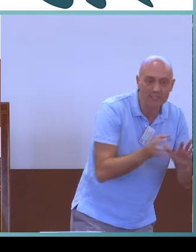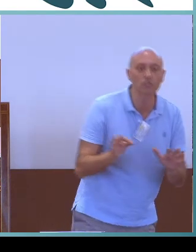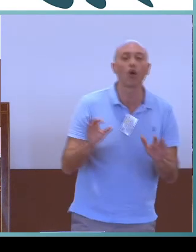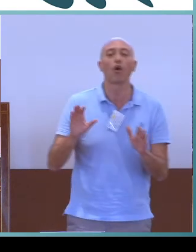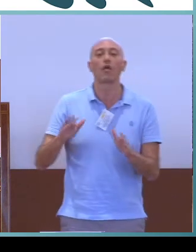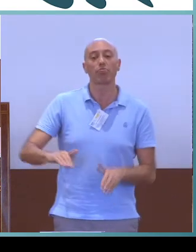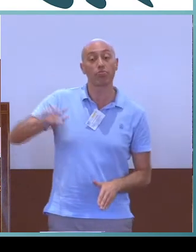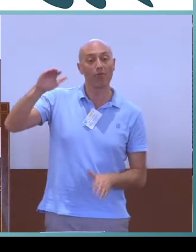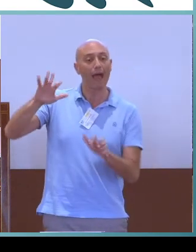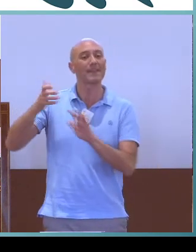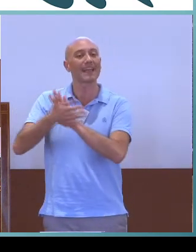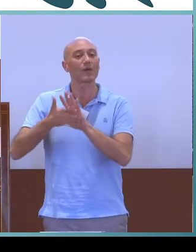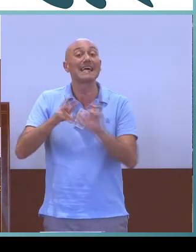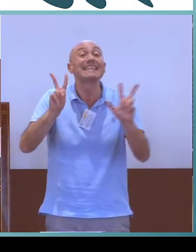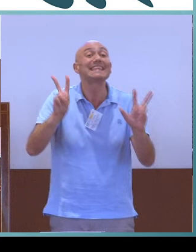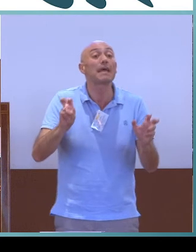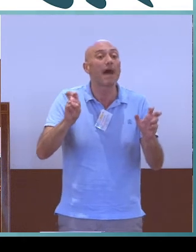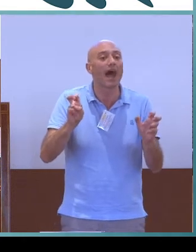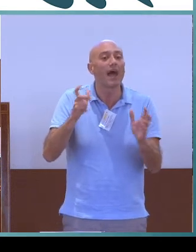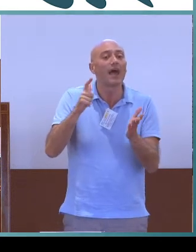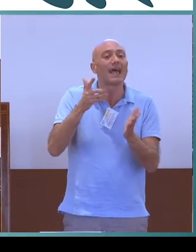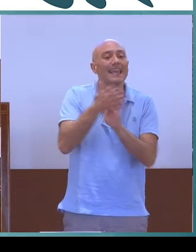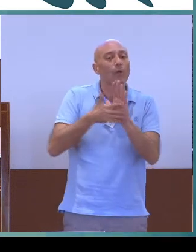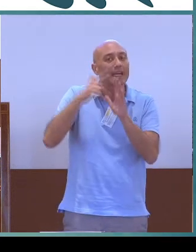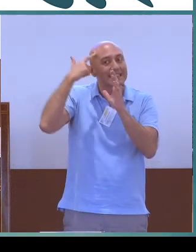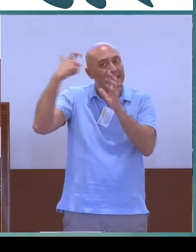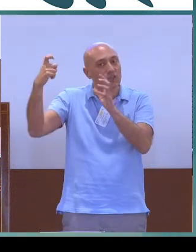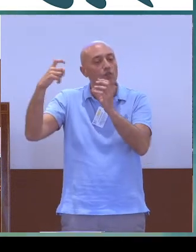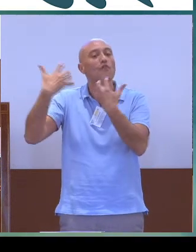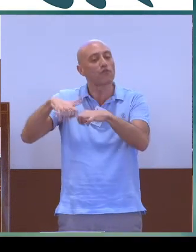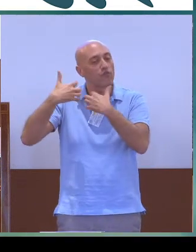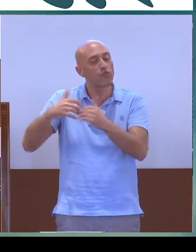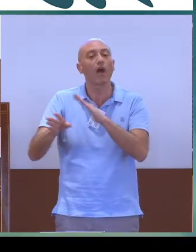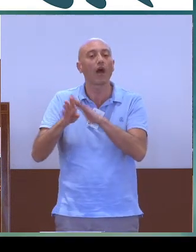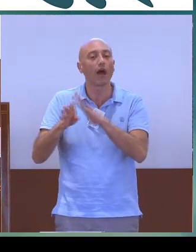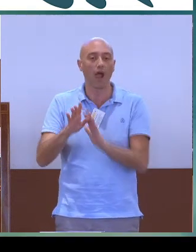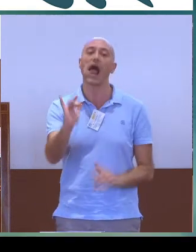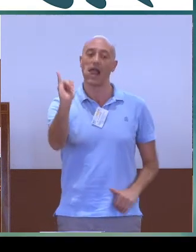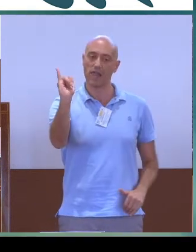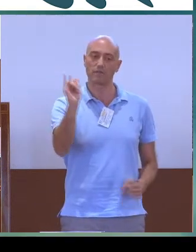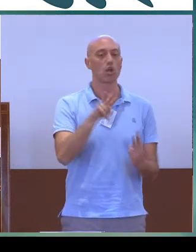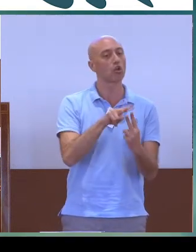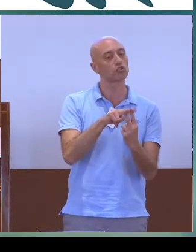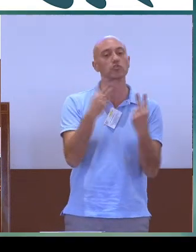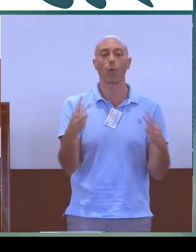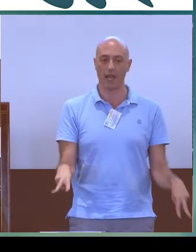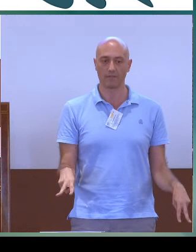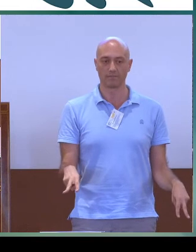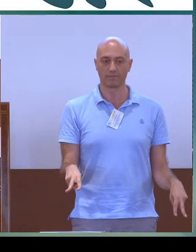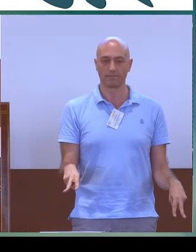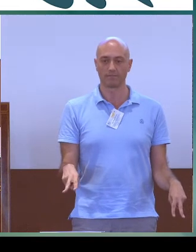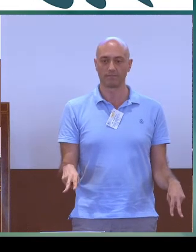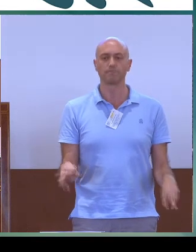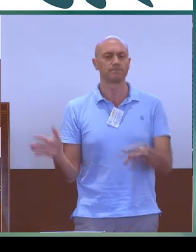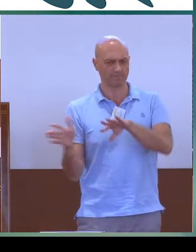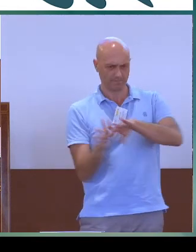Bueno, y considerando el tema de la activación paralela en comprensión, ¿cómo hace entonces nuestro